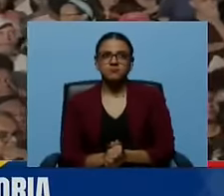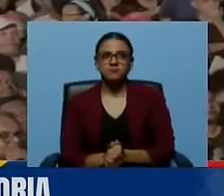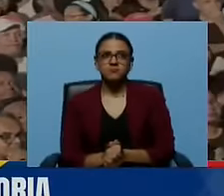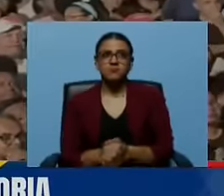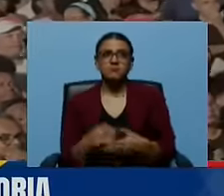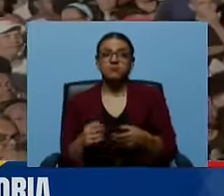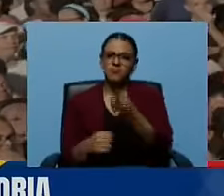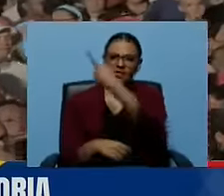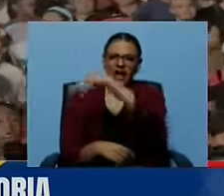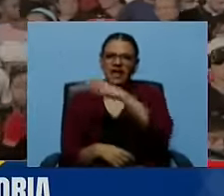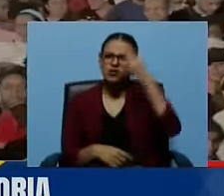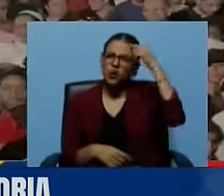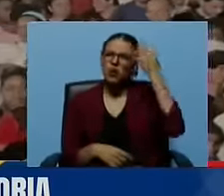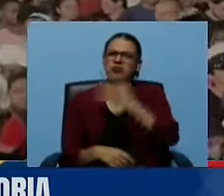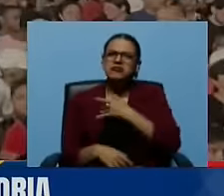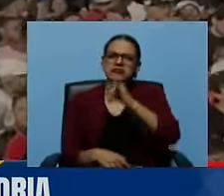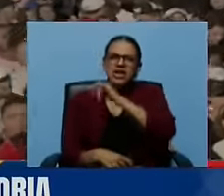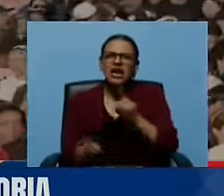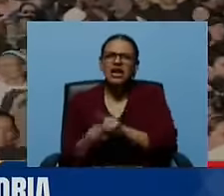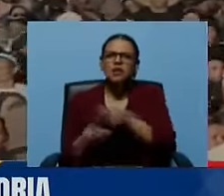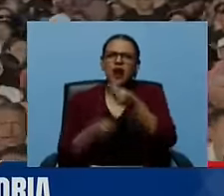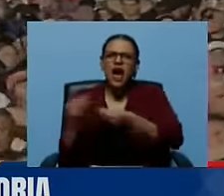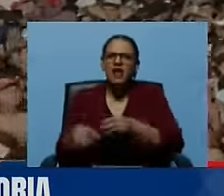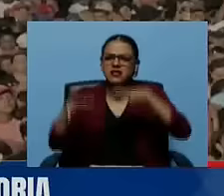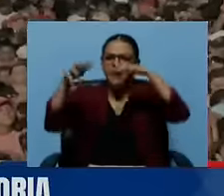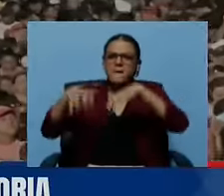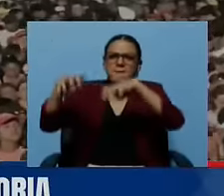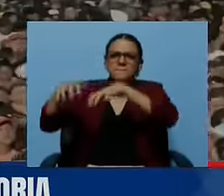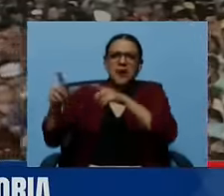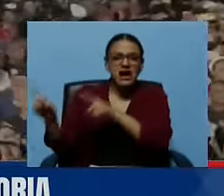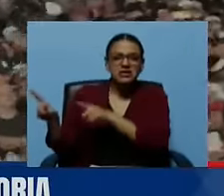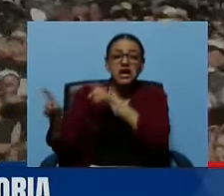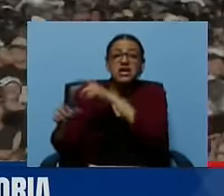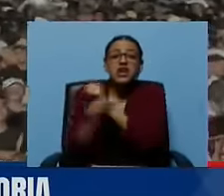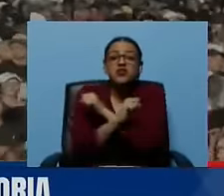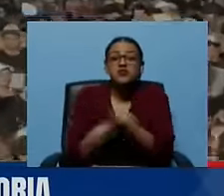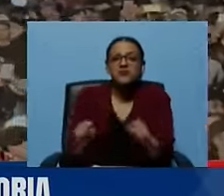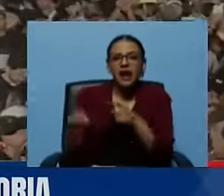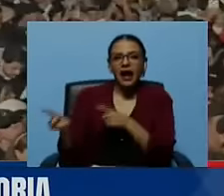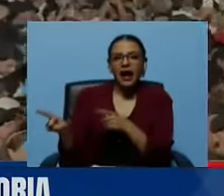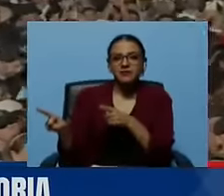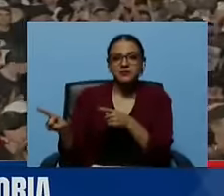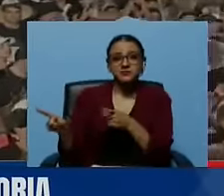Ellos pretendieron movilizar y fracasaron.